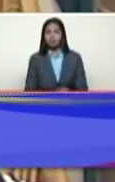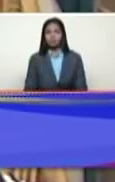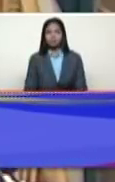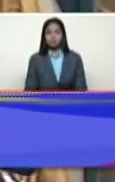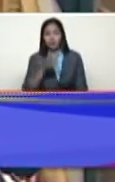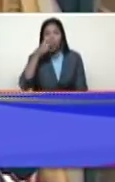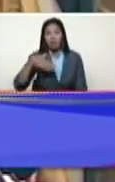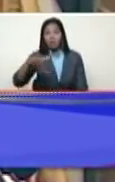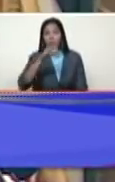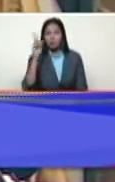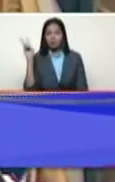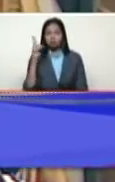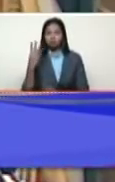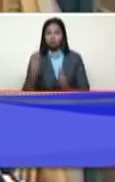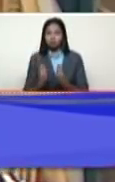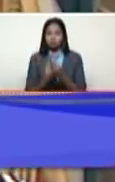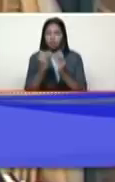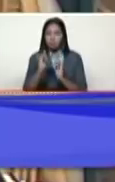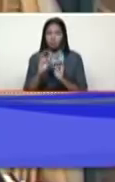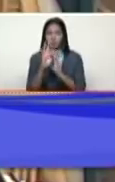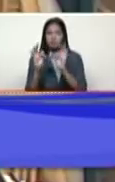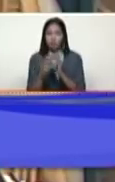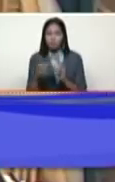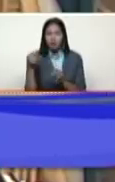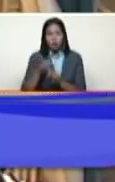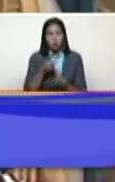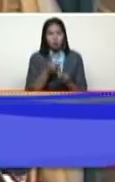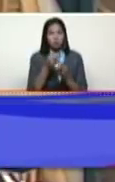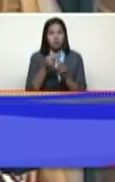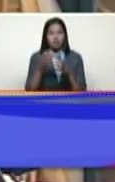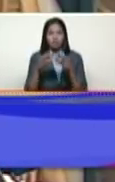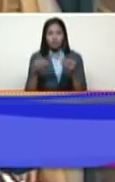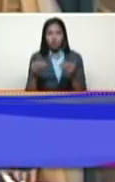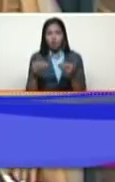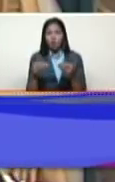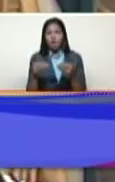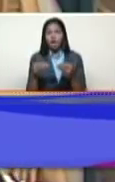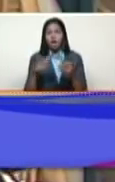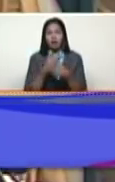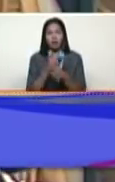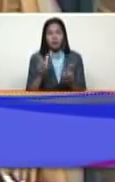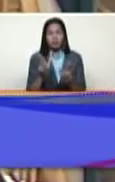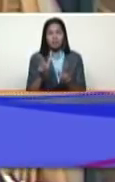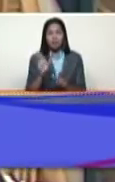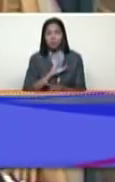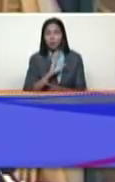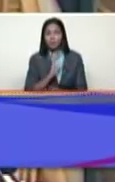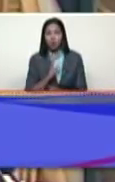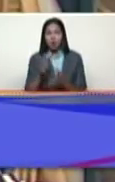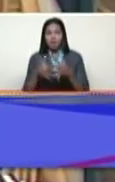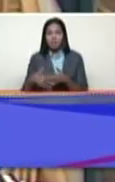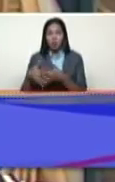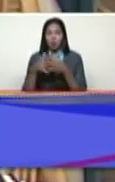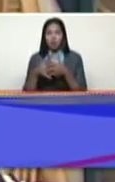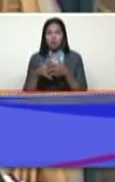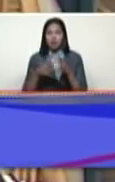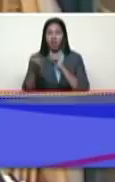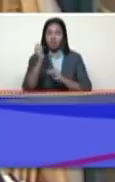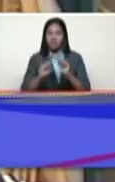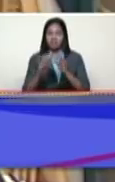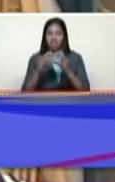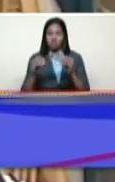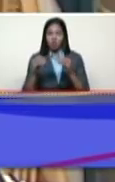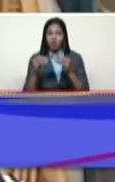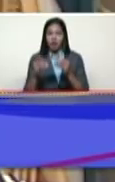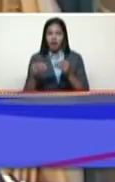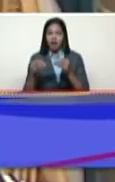Venezuela acompaña a los luchadores por la libertad de los Estados Unidos en su defensa de la